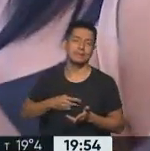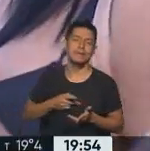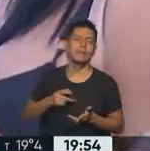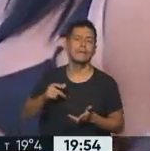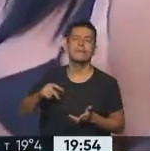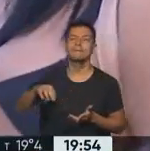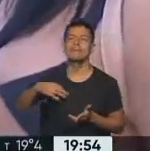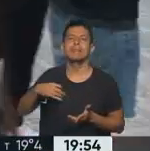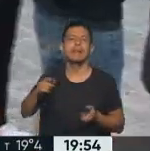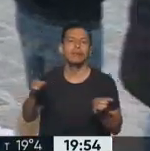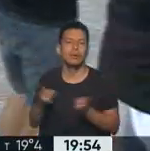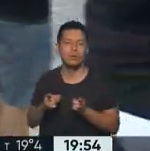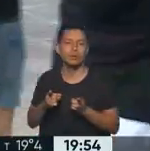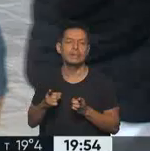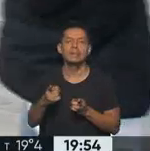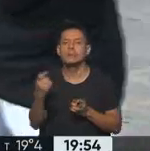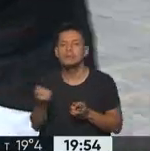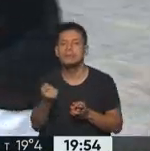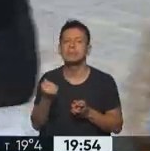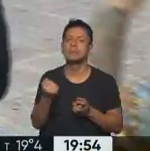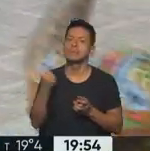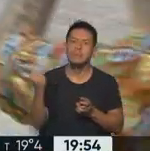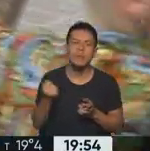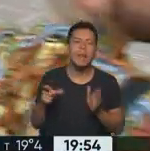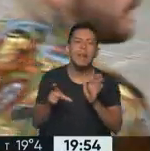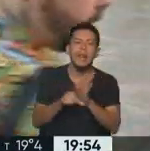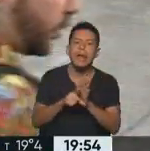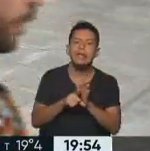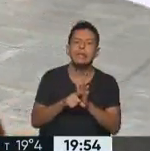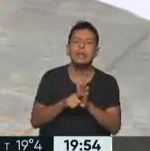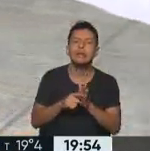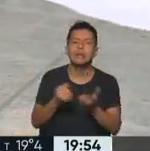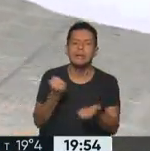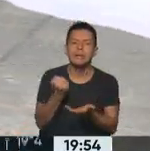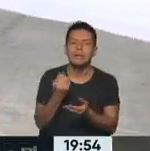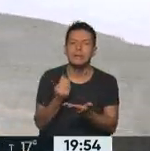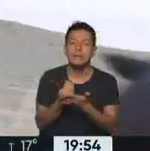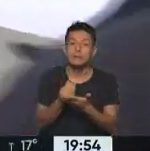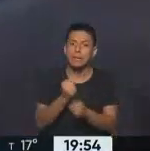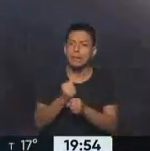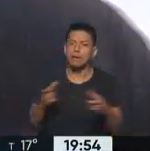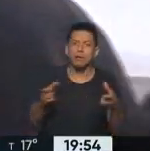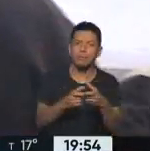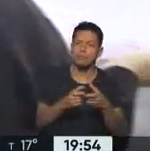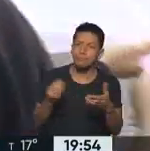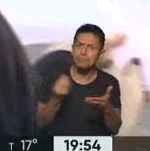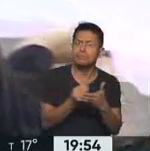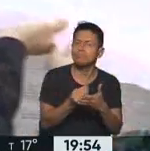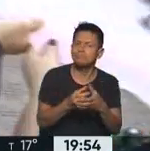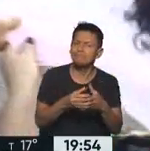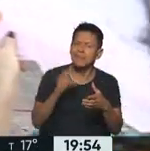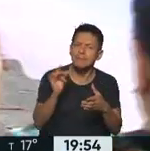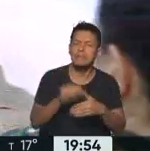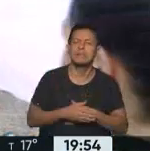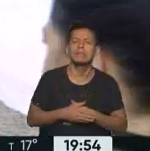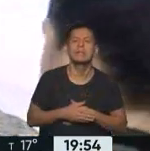Nos cuesta mucho implementar la ley del cupo. Y tenemos un informe que se publicó por